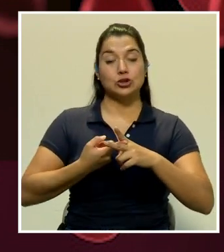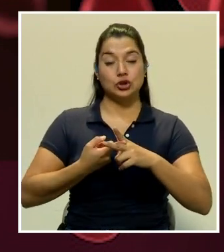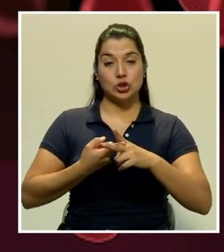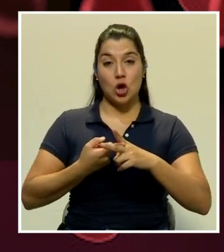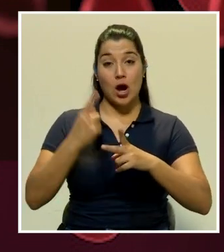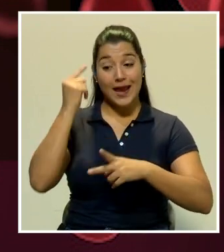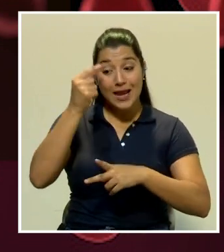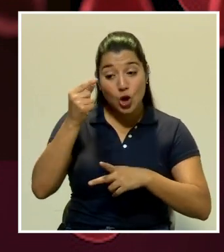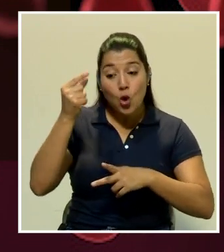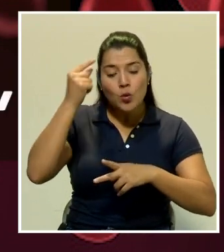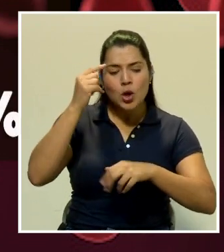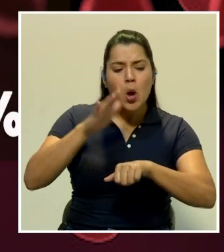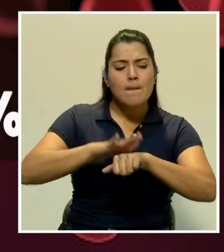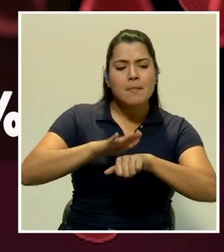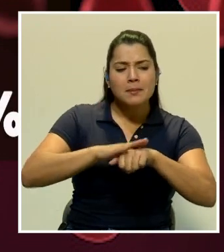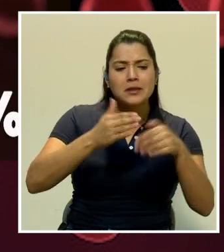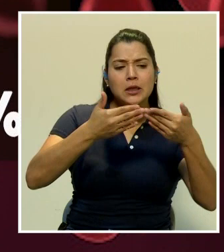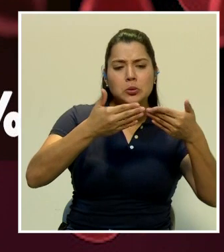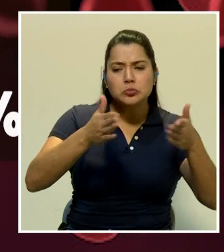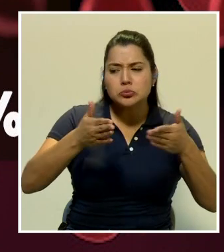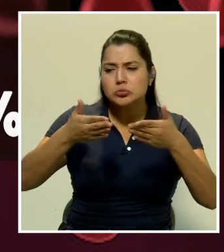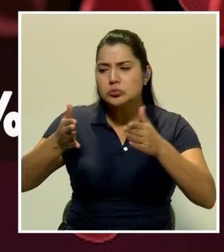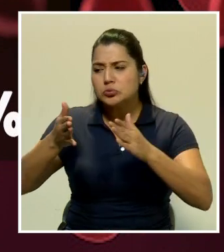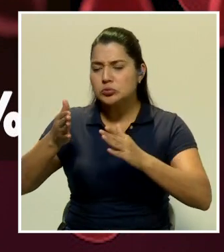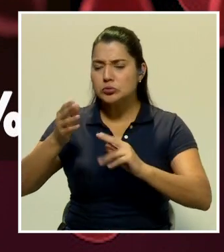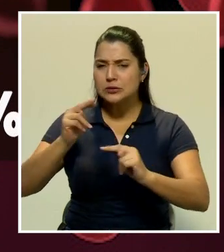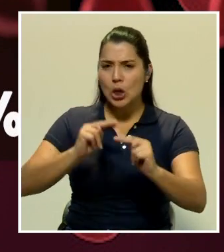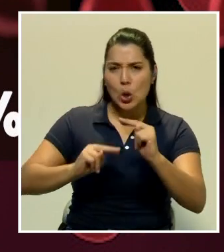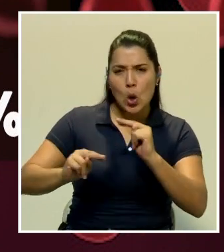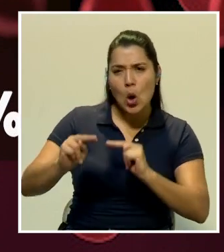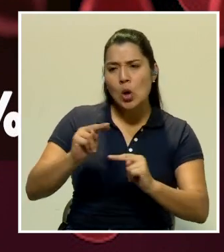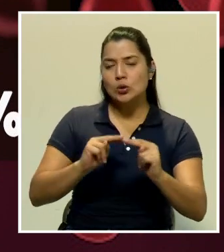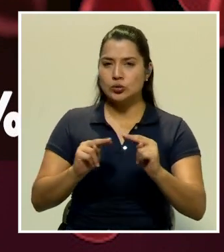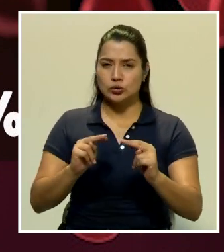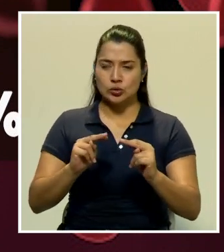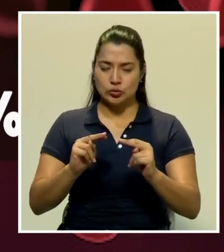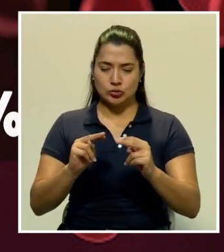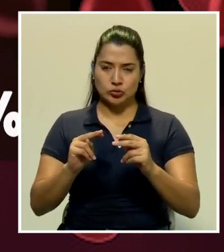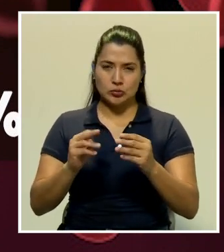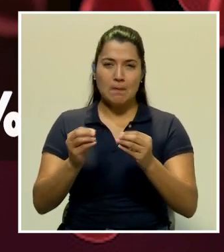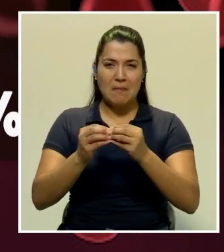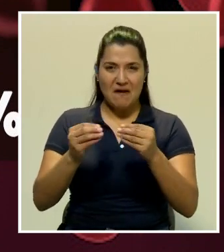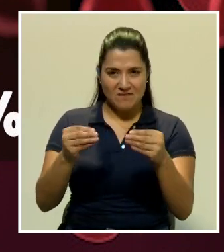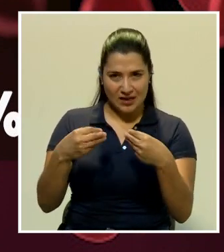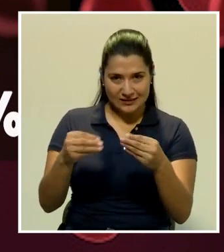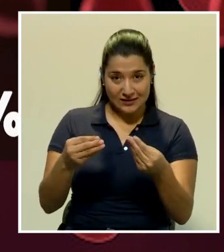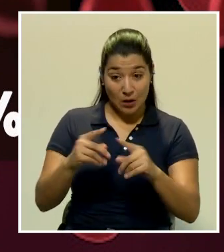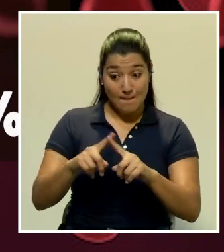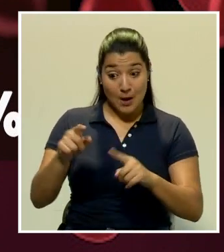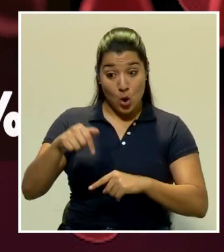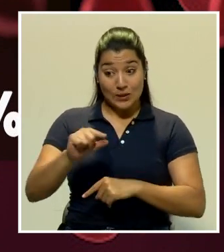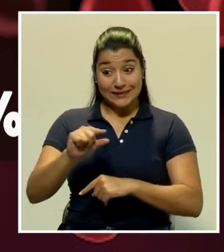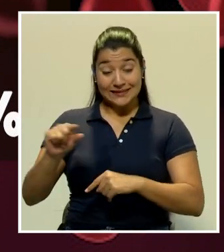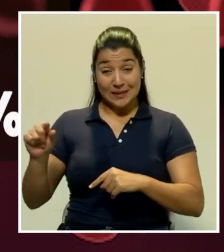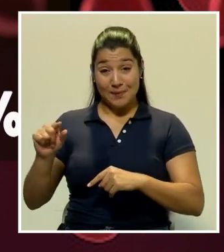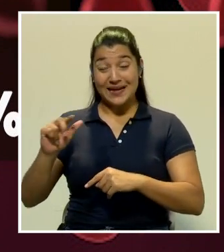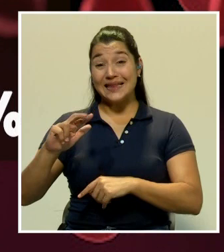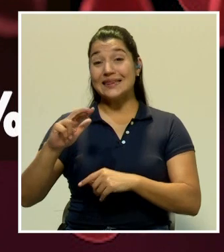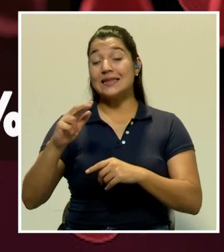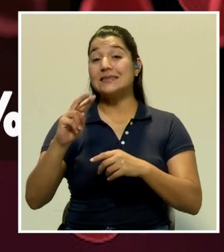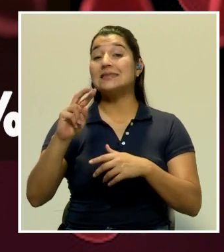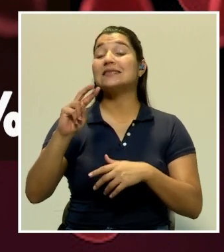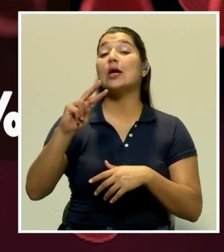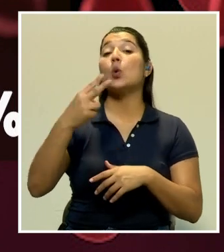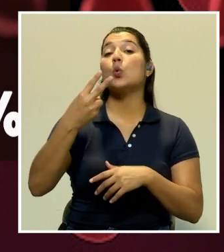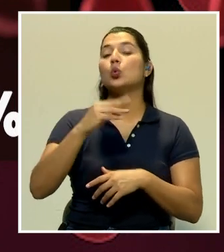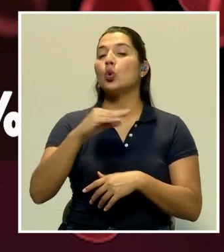al COVID-19, se han presentado en lo que llevamos de esta semana los dos picos más altos en cuanto a nuevos casos desde el 9 de abril. Hoy